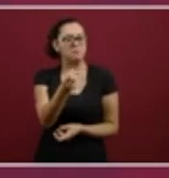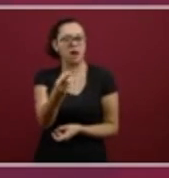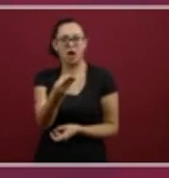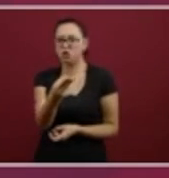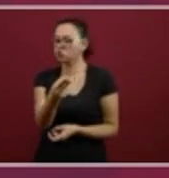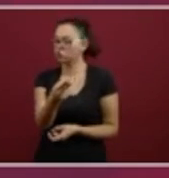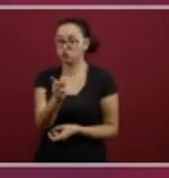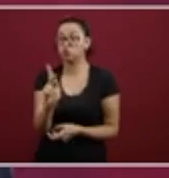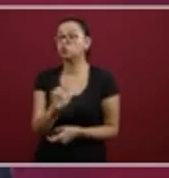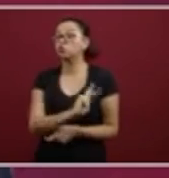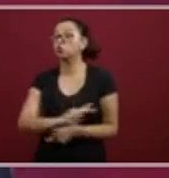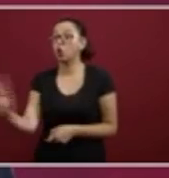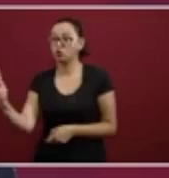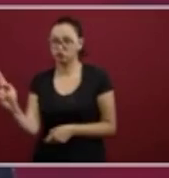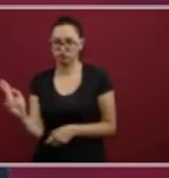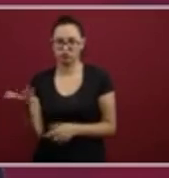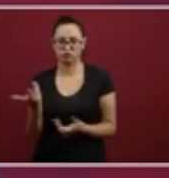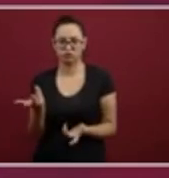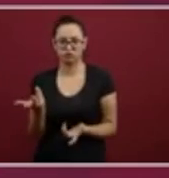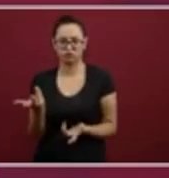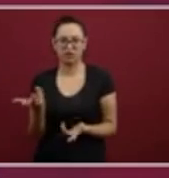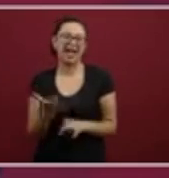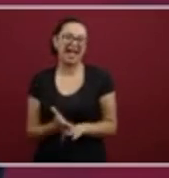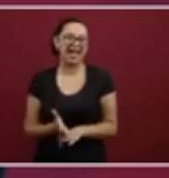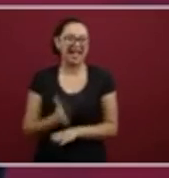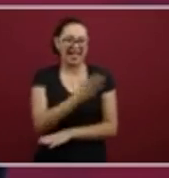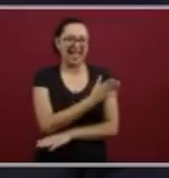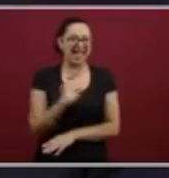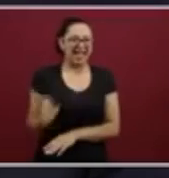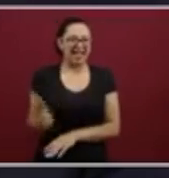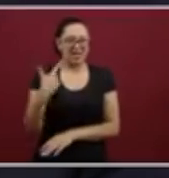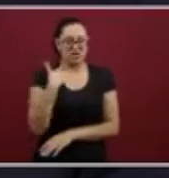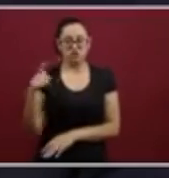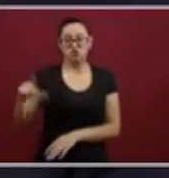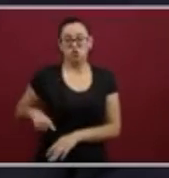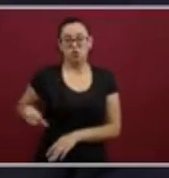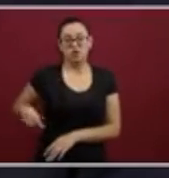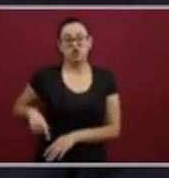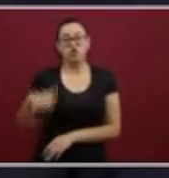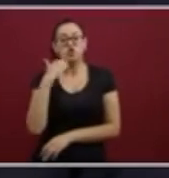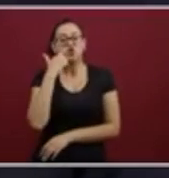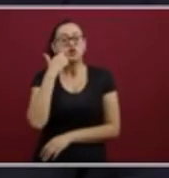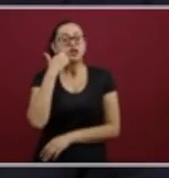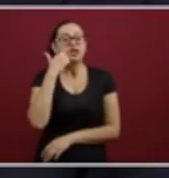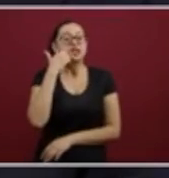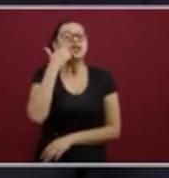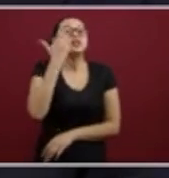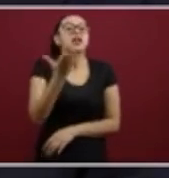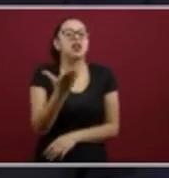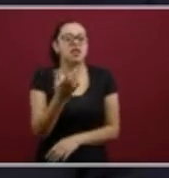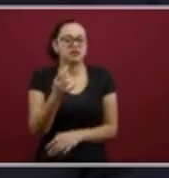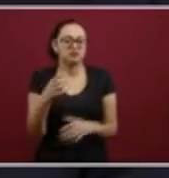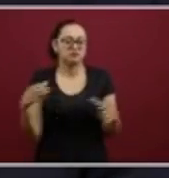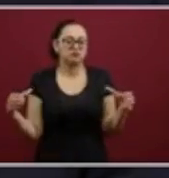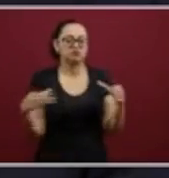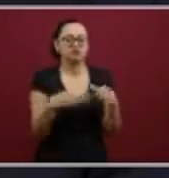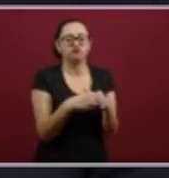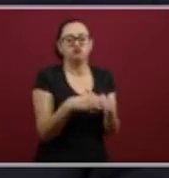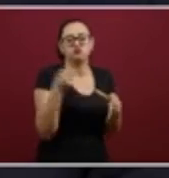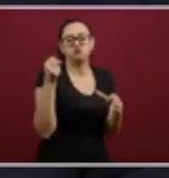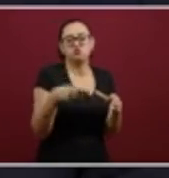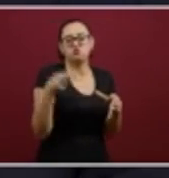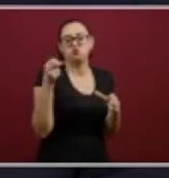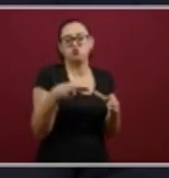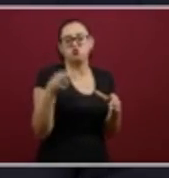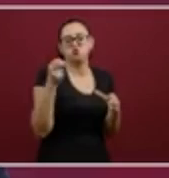plan que vienen impulsando o que venían impulsando desde hace 30 años, que